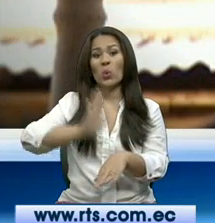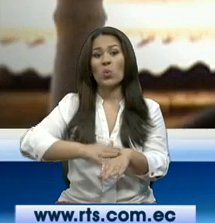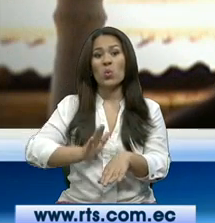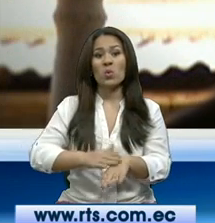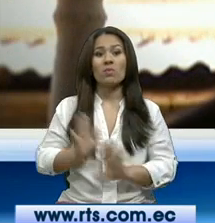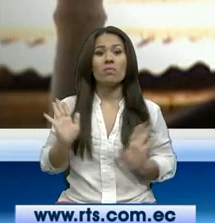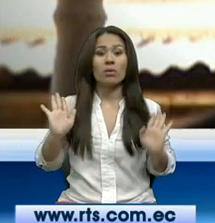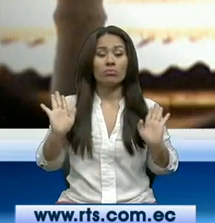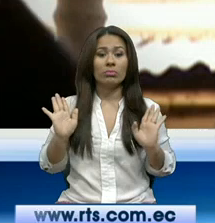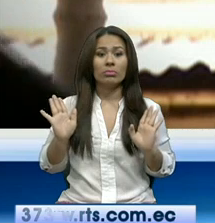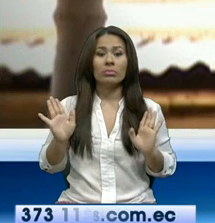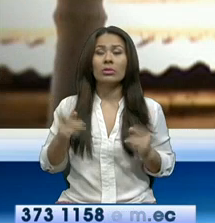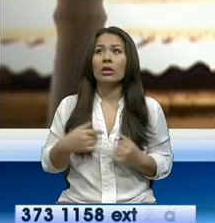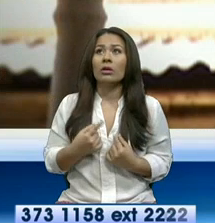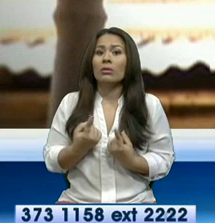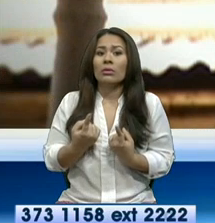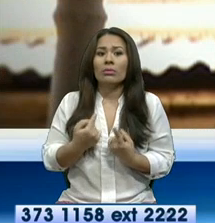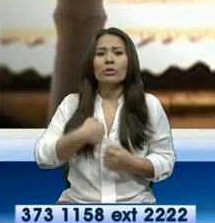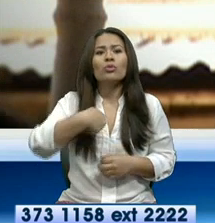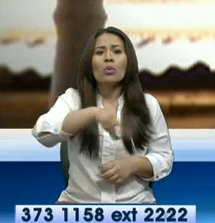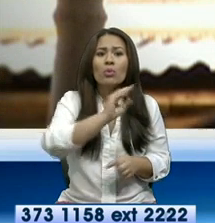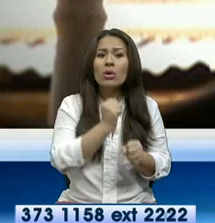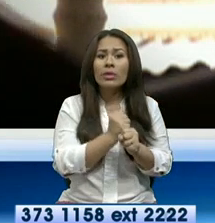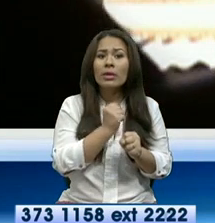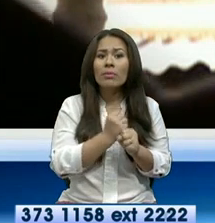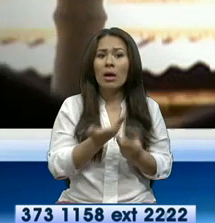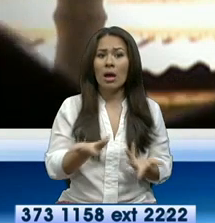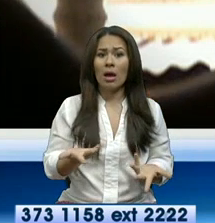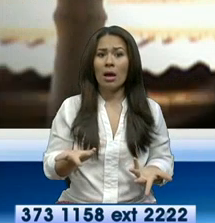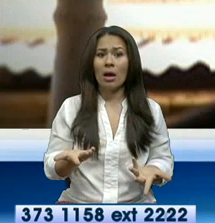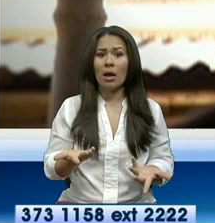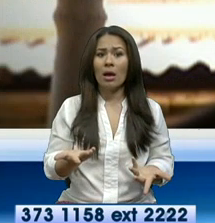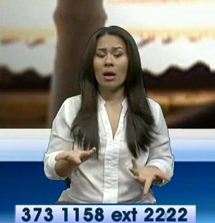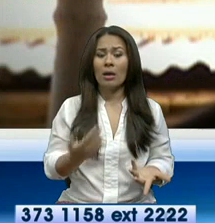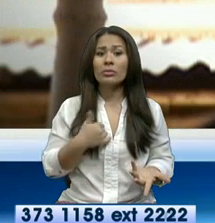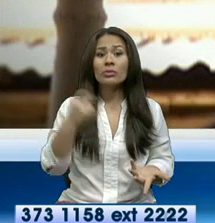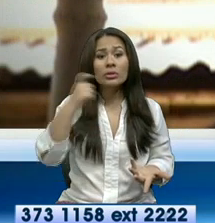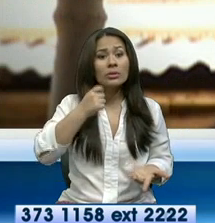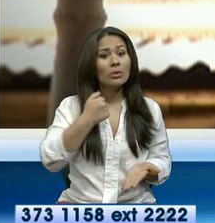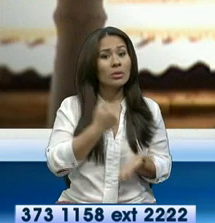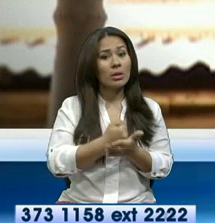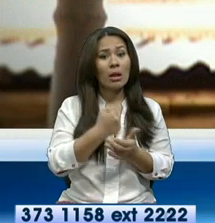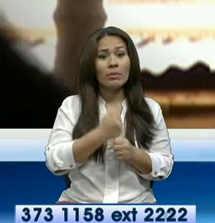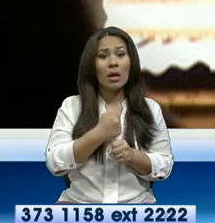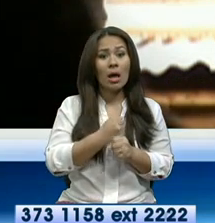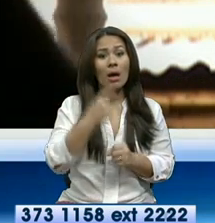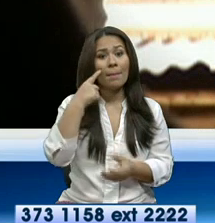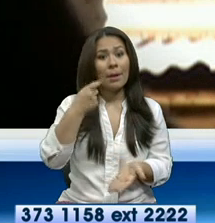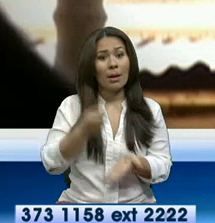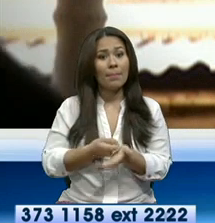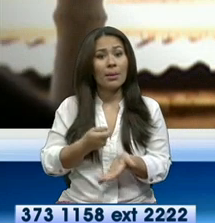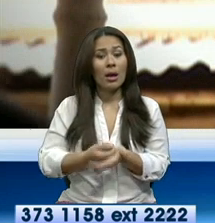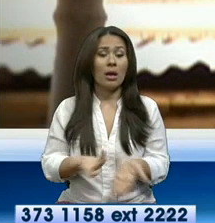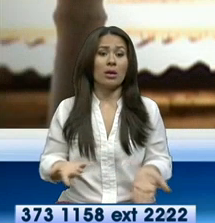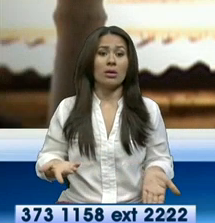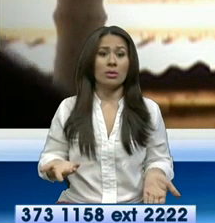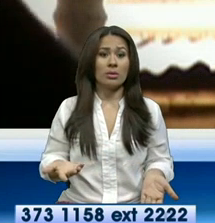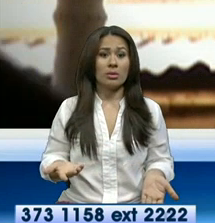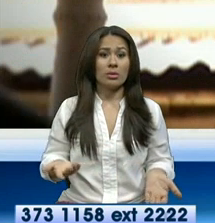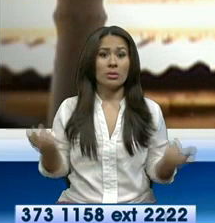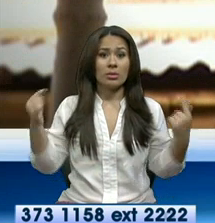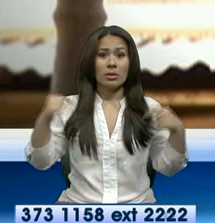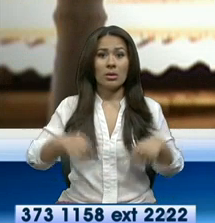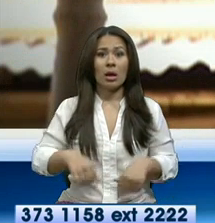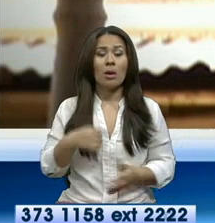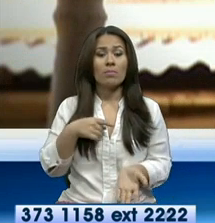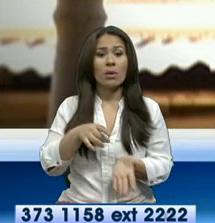ella. Porque yo salgo a trabajar. Lo estoy llamando a él y él me da la espalda. Mi trabajo... Entré a trabajar la semana pasada y hoy día me